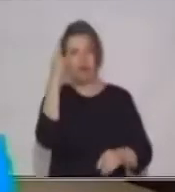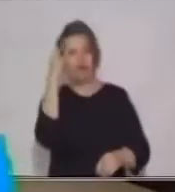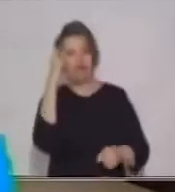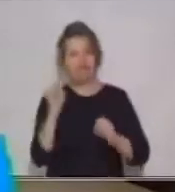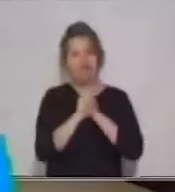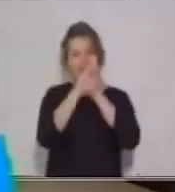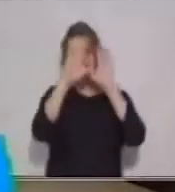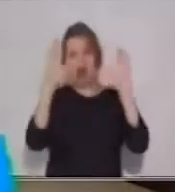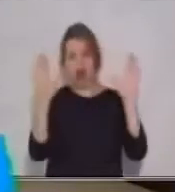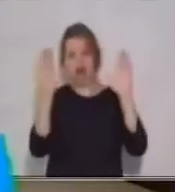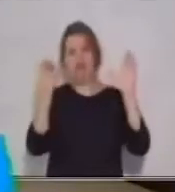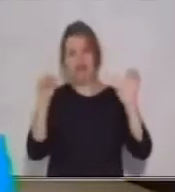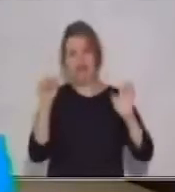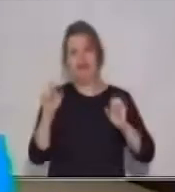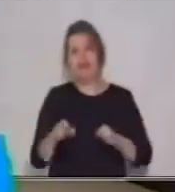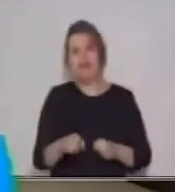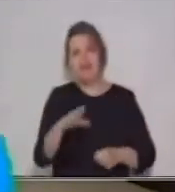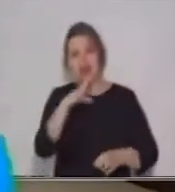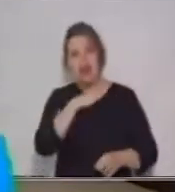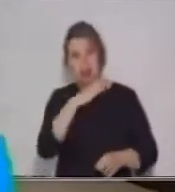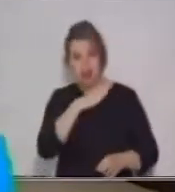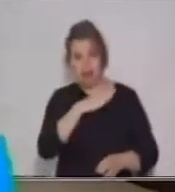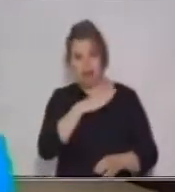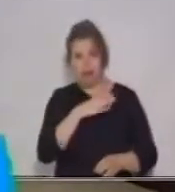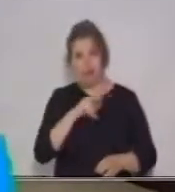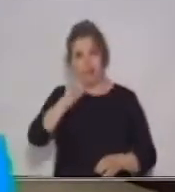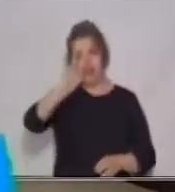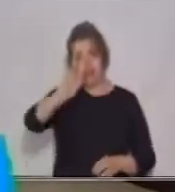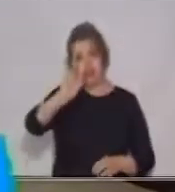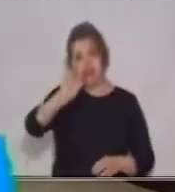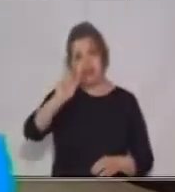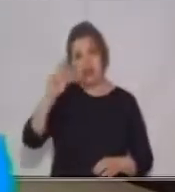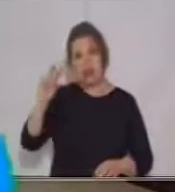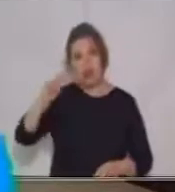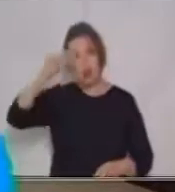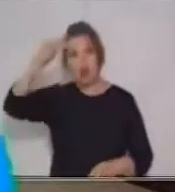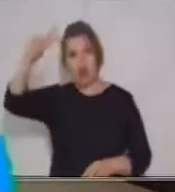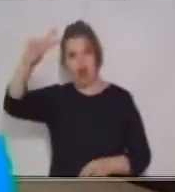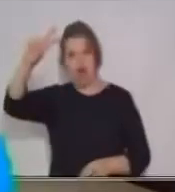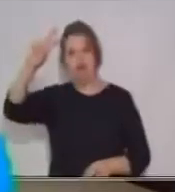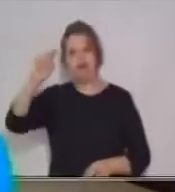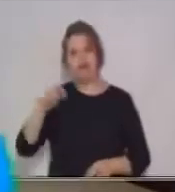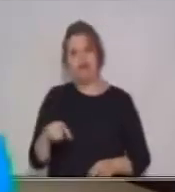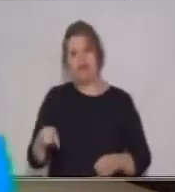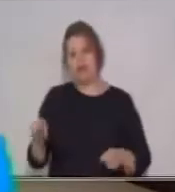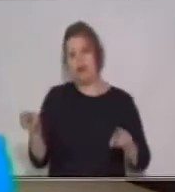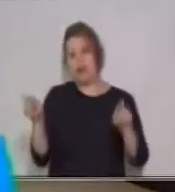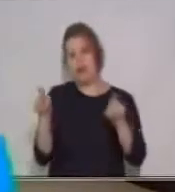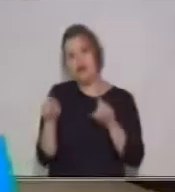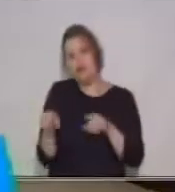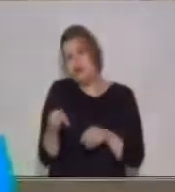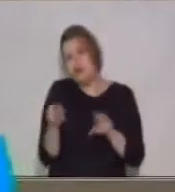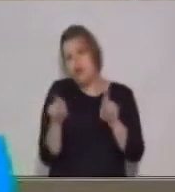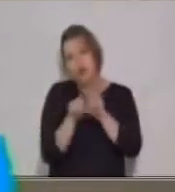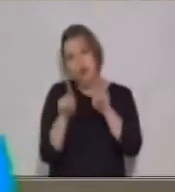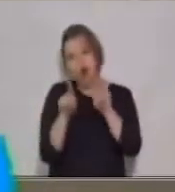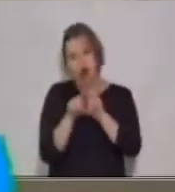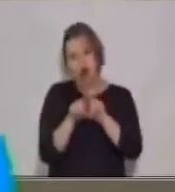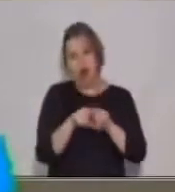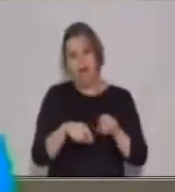mismos conceptos. Tenemos y cuadrado es igual a menos 8x.